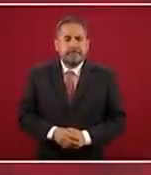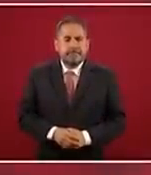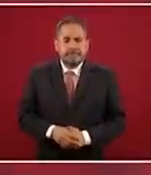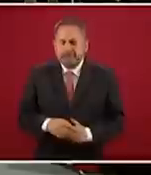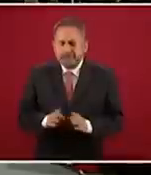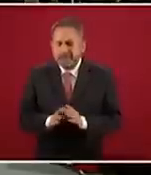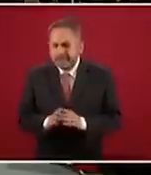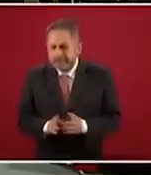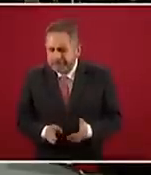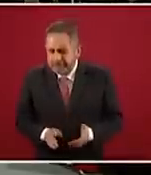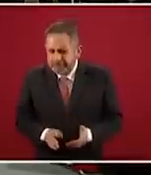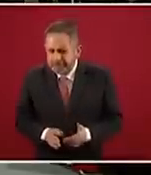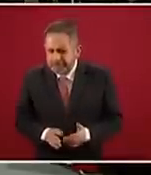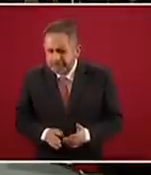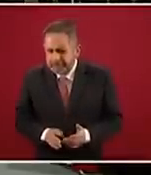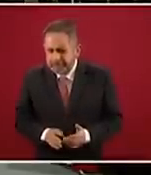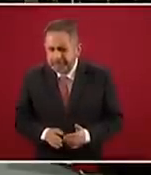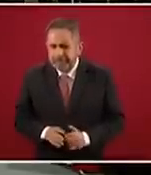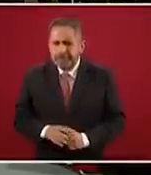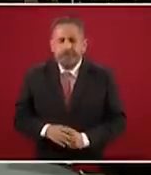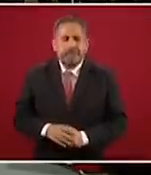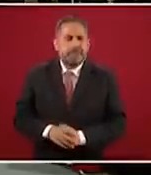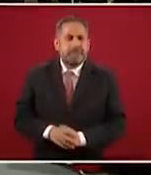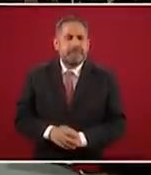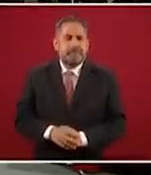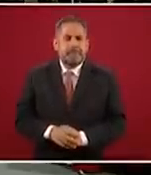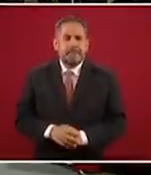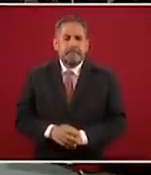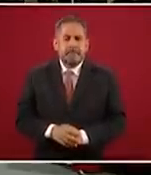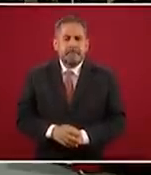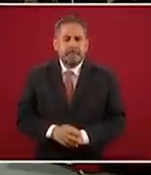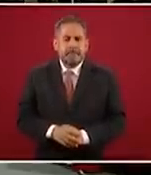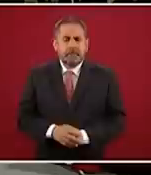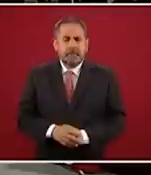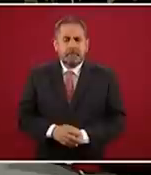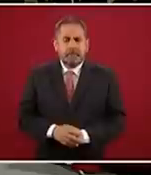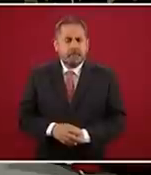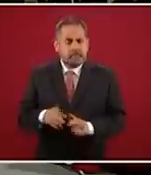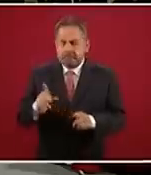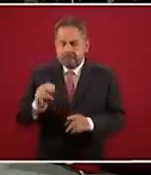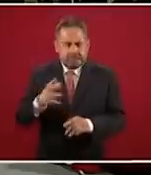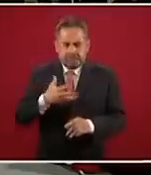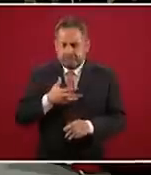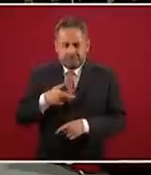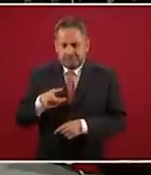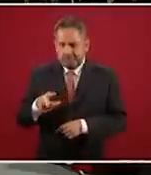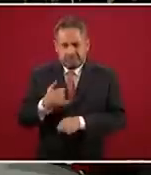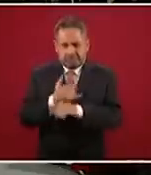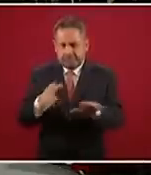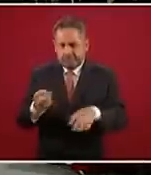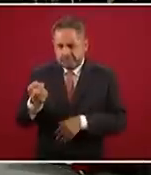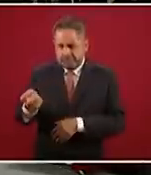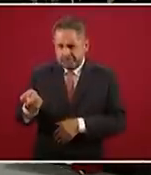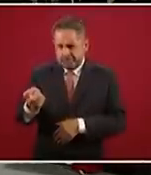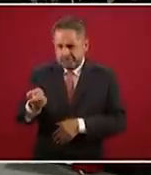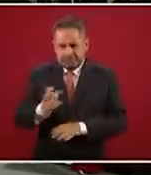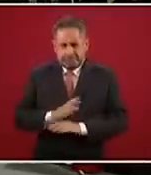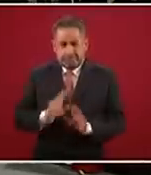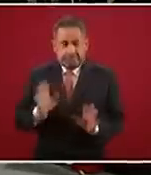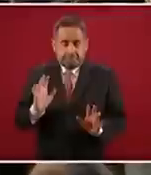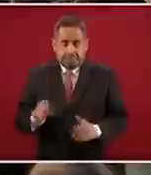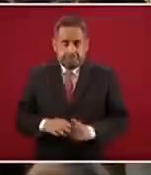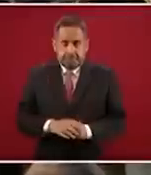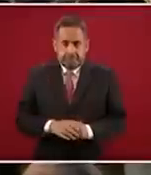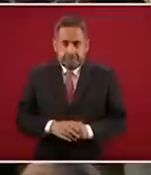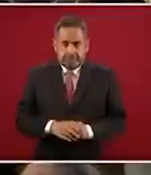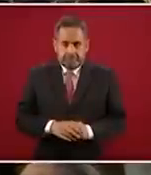¿Cómo? De los migrantes mexicanos que serán enviados a Guatemala. No tengo información sobre eso.